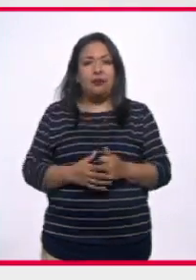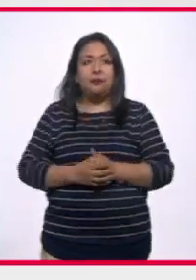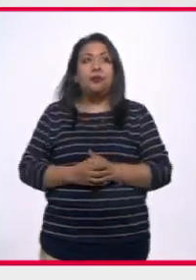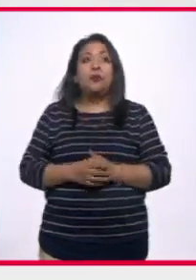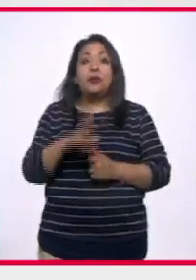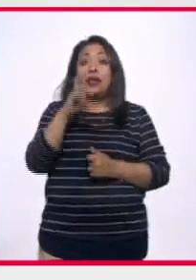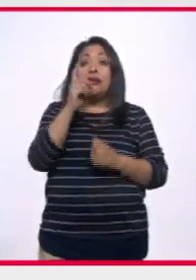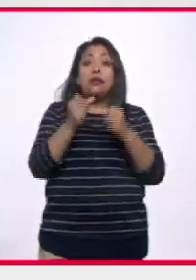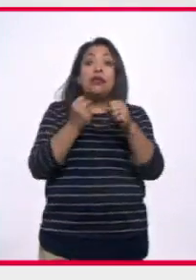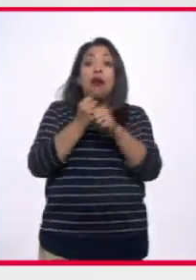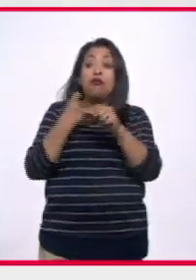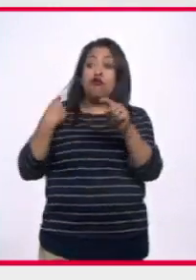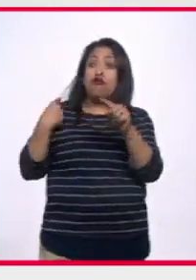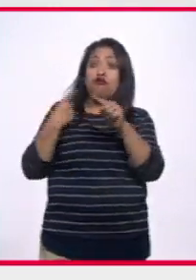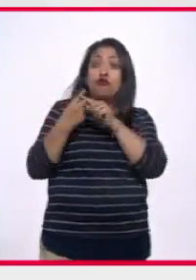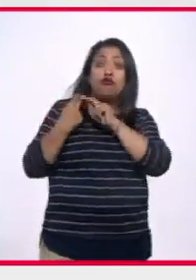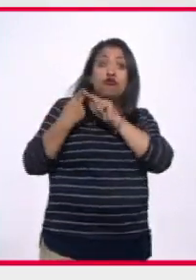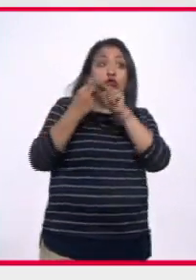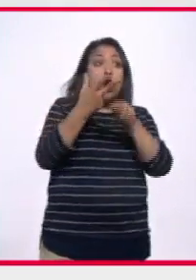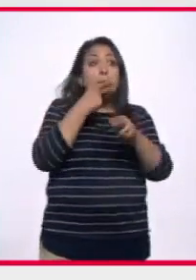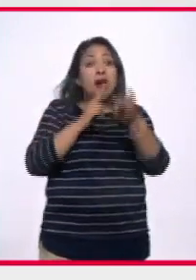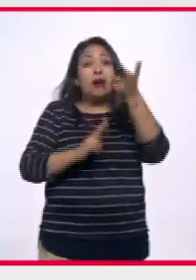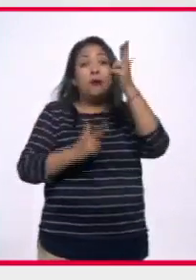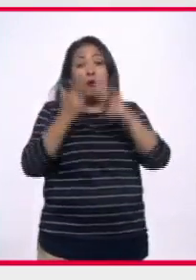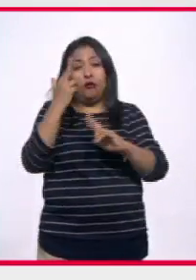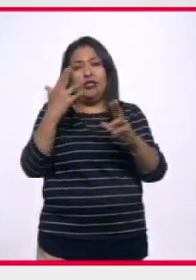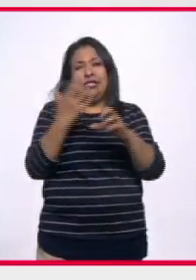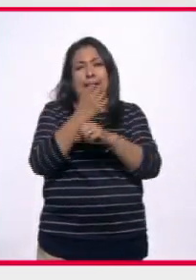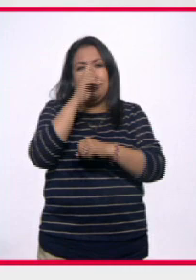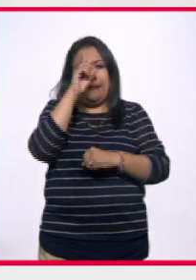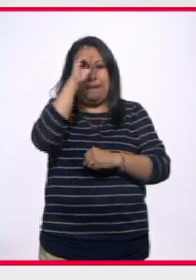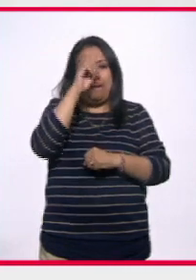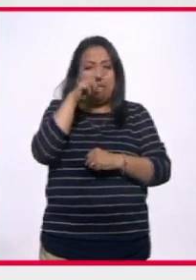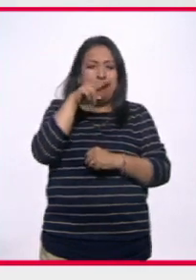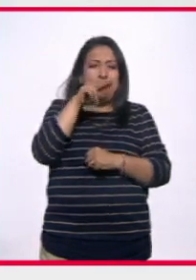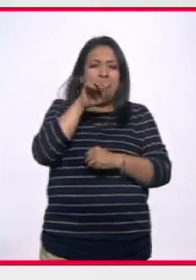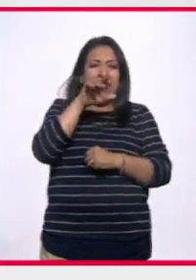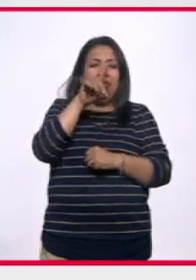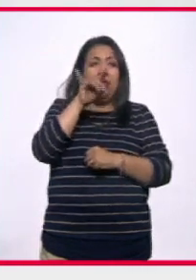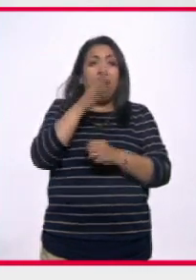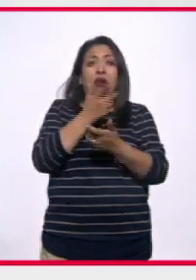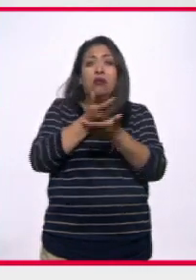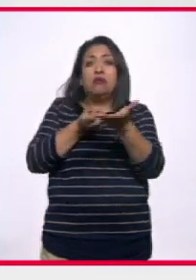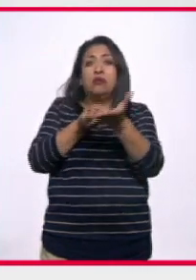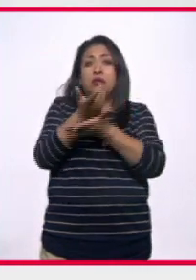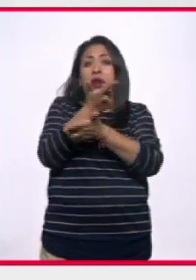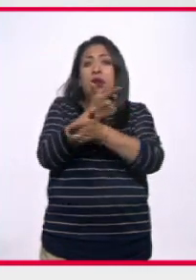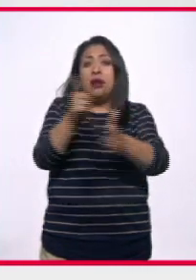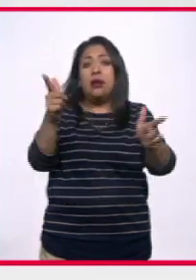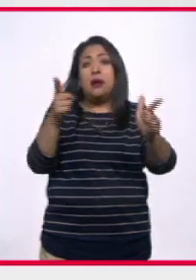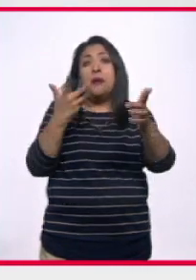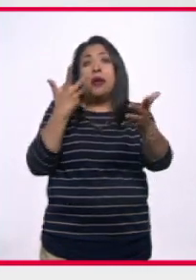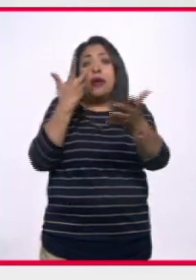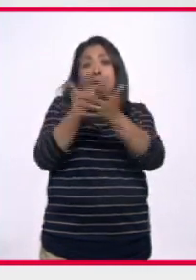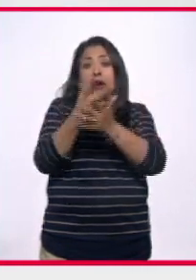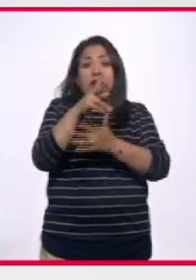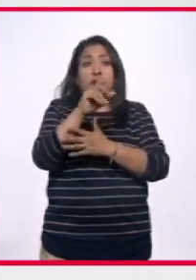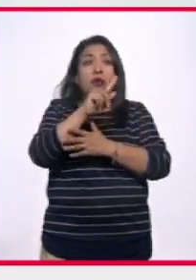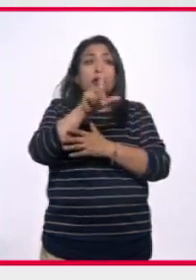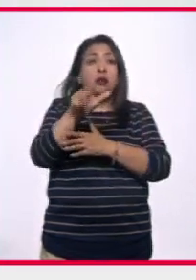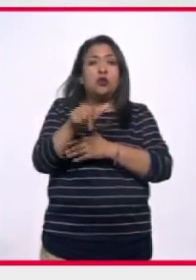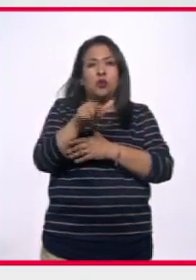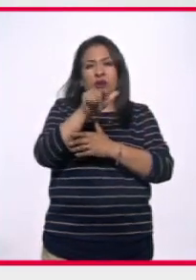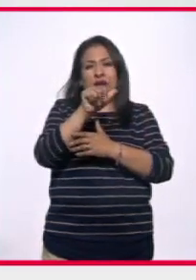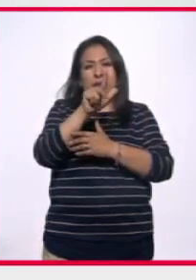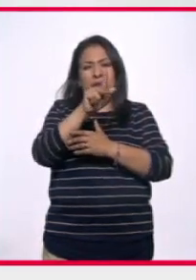30 años han pasado desde que el revolucionario nelson mandela fuera liberado de la prisión victor verster luego de que el régimen de